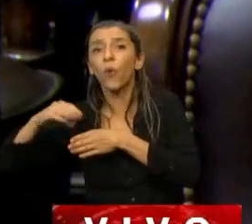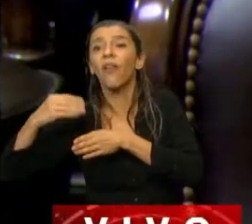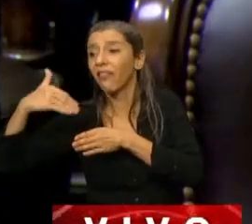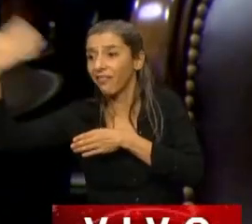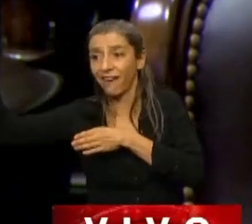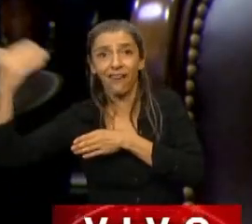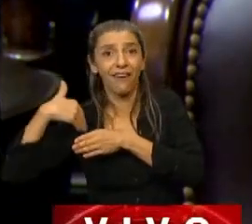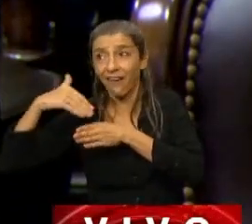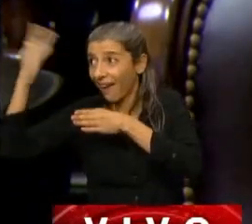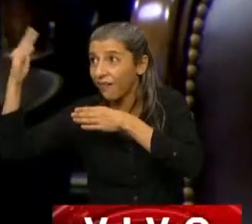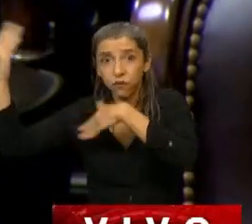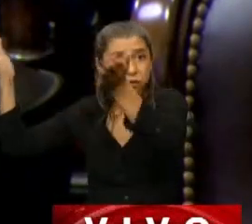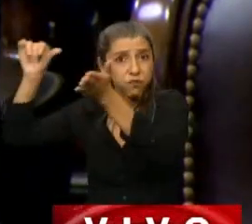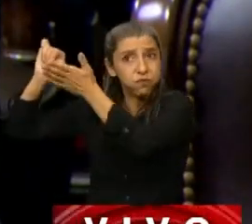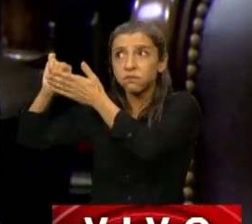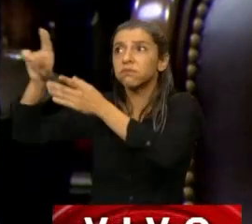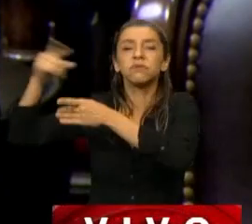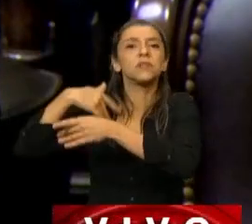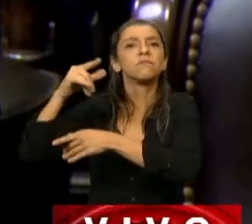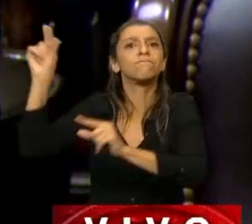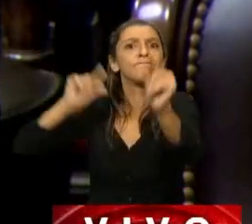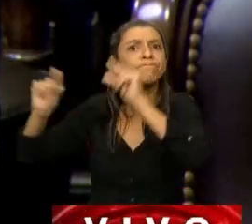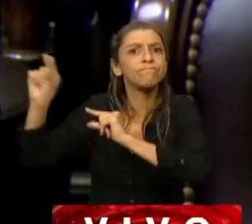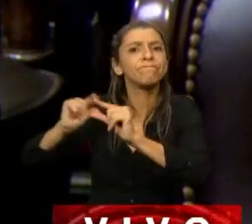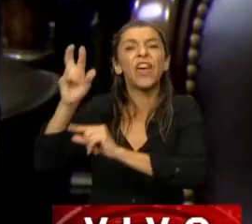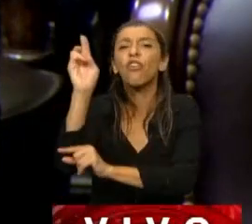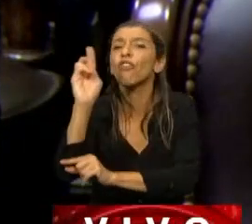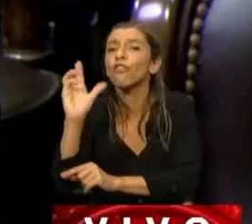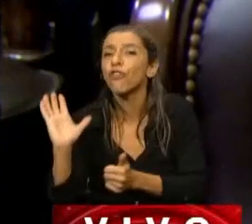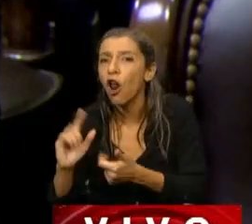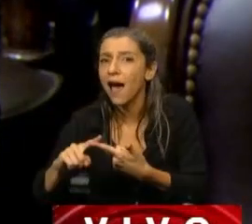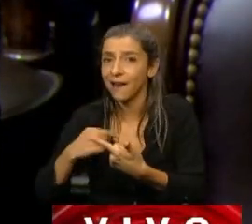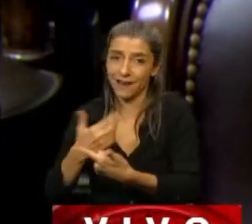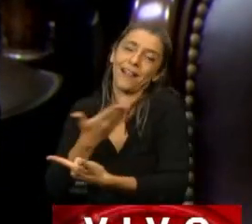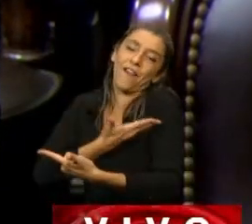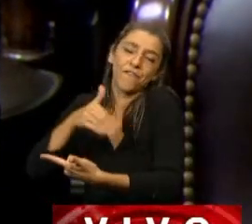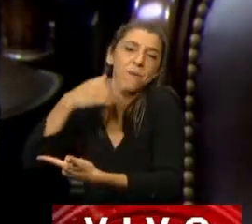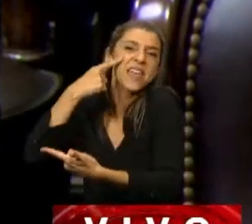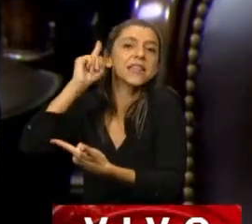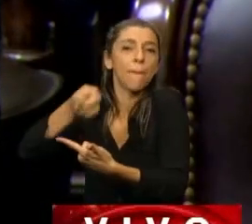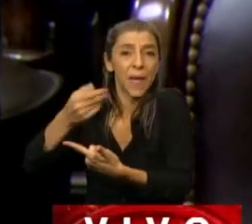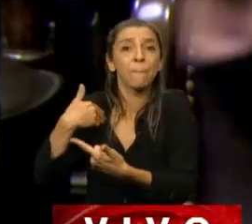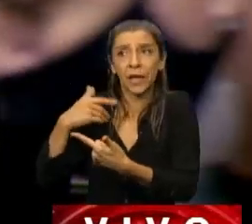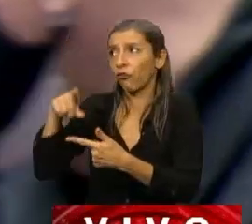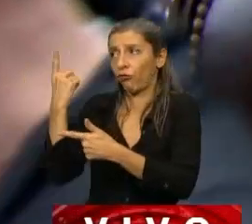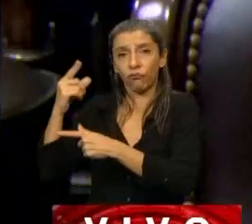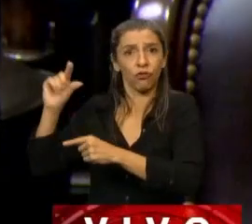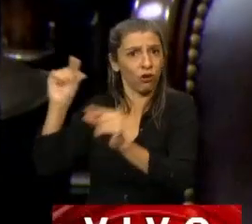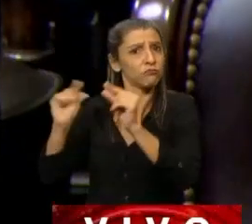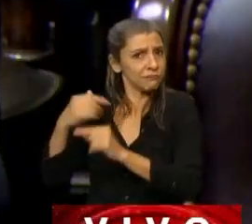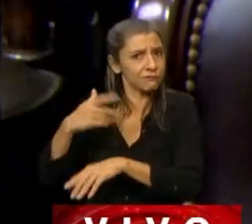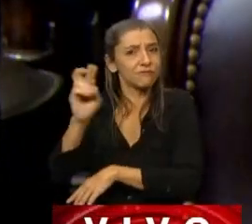en dólares con acreedores externos y con el Fondo Monetario Internacional. Porque los genios de las